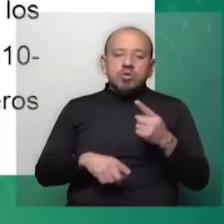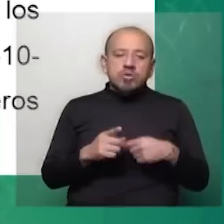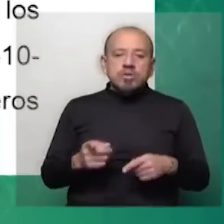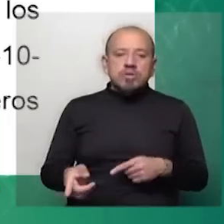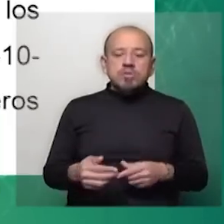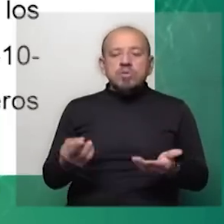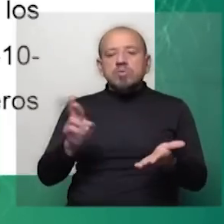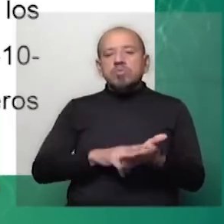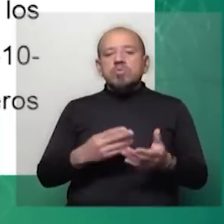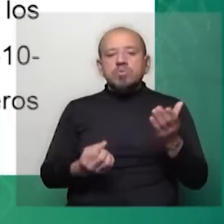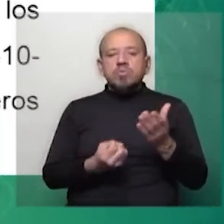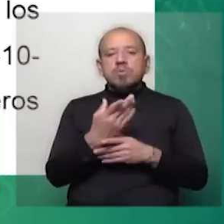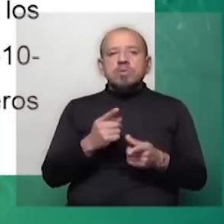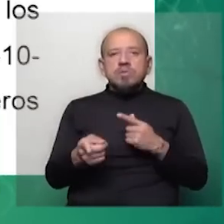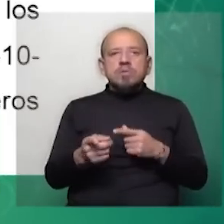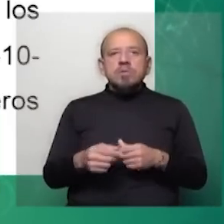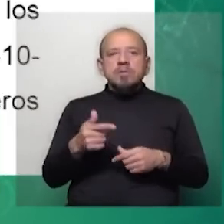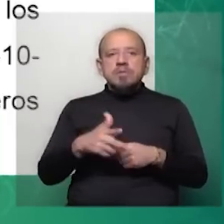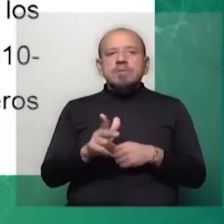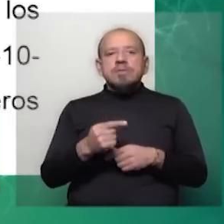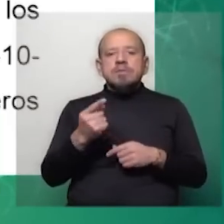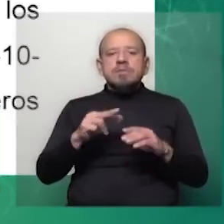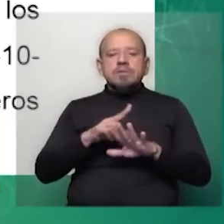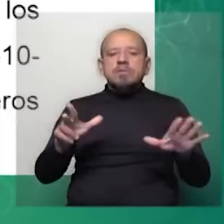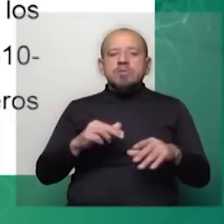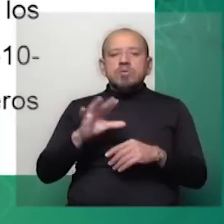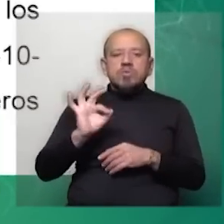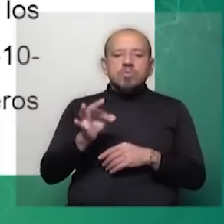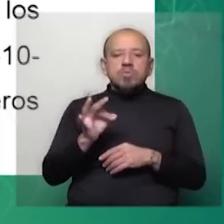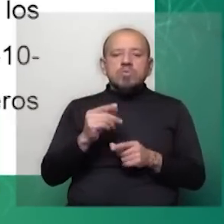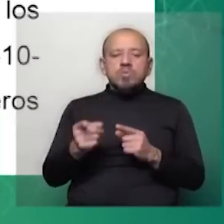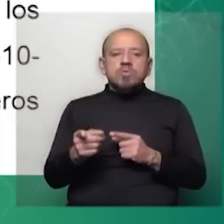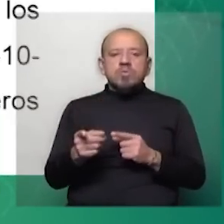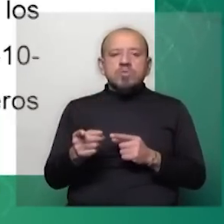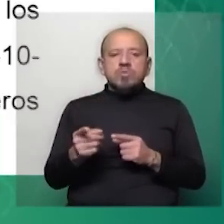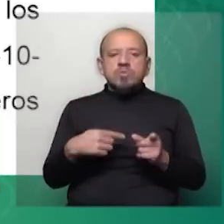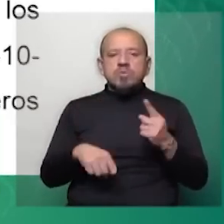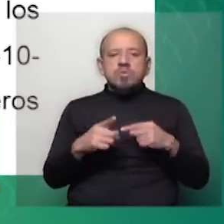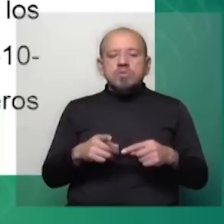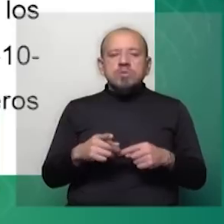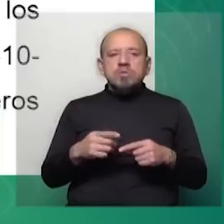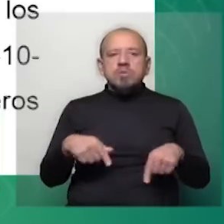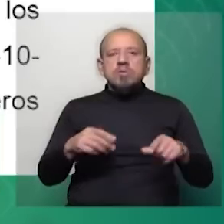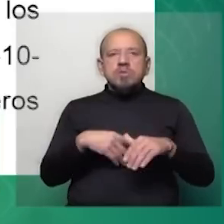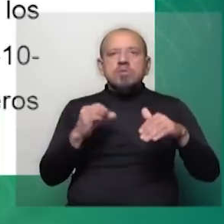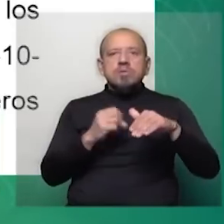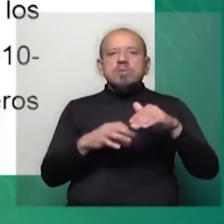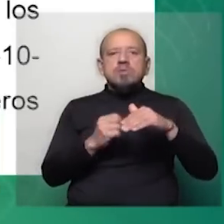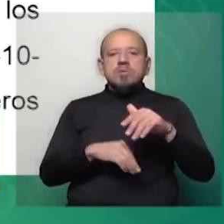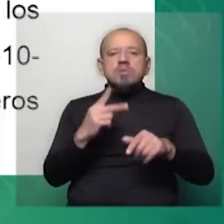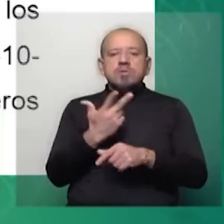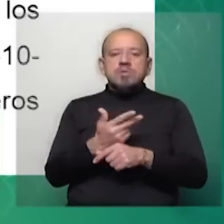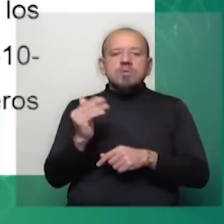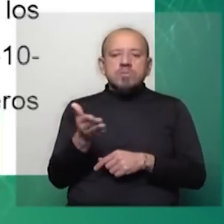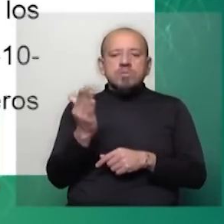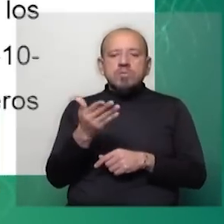resolución del tribunal de cuentas fechada el 18 de octubre Observa el otorgamiento de resto de fondo a tres producciones de los